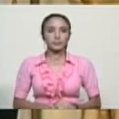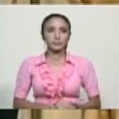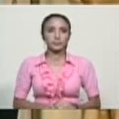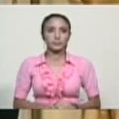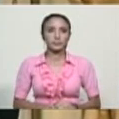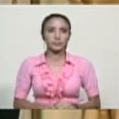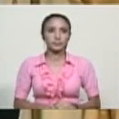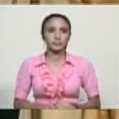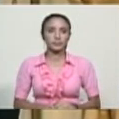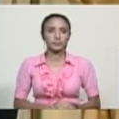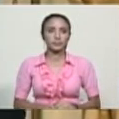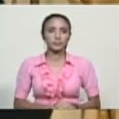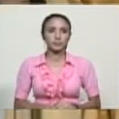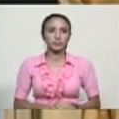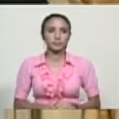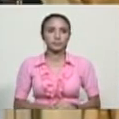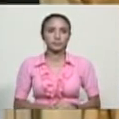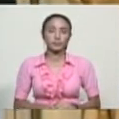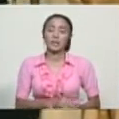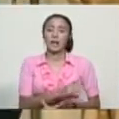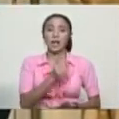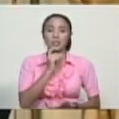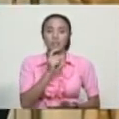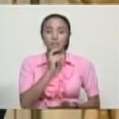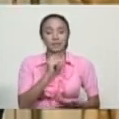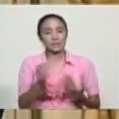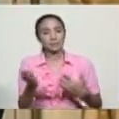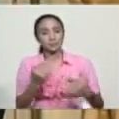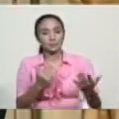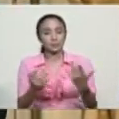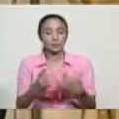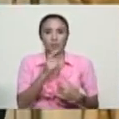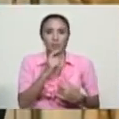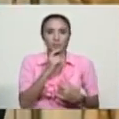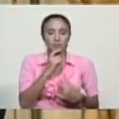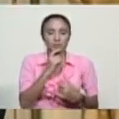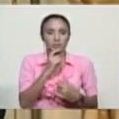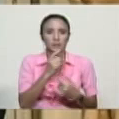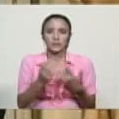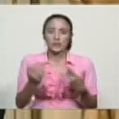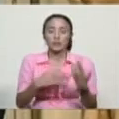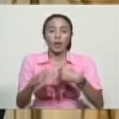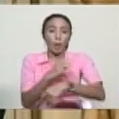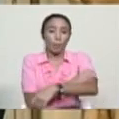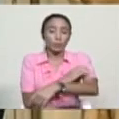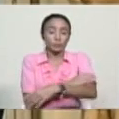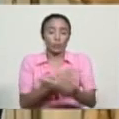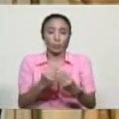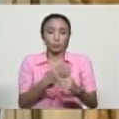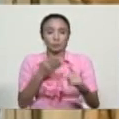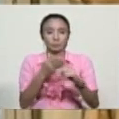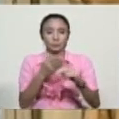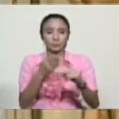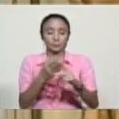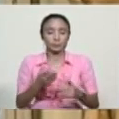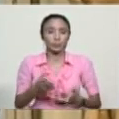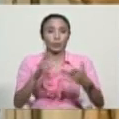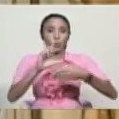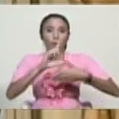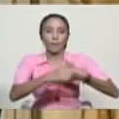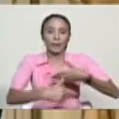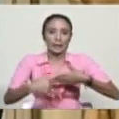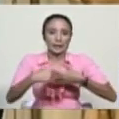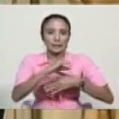las condiciones complejas, adversas, de rebrote de la derecha extremista y fascista de América Latina y el